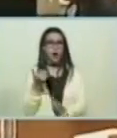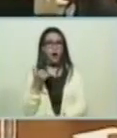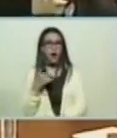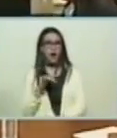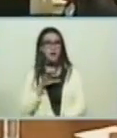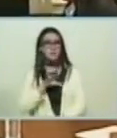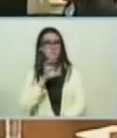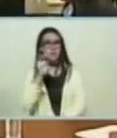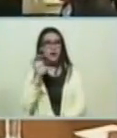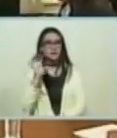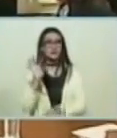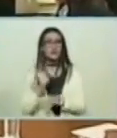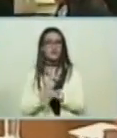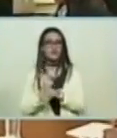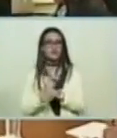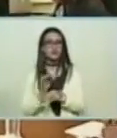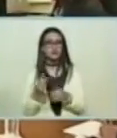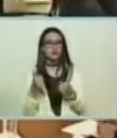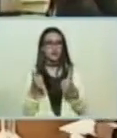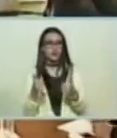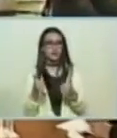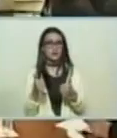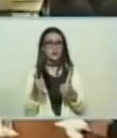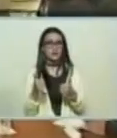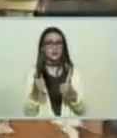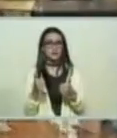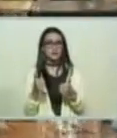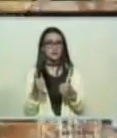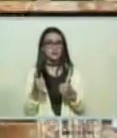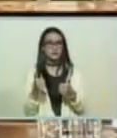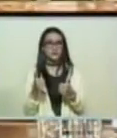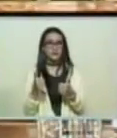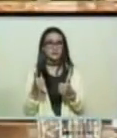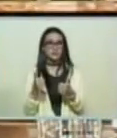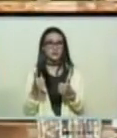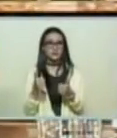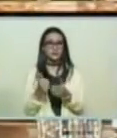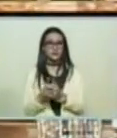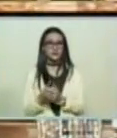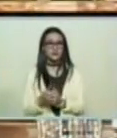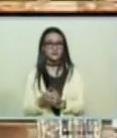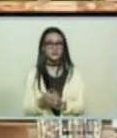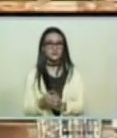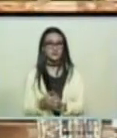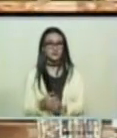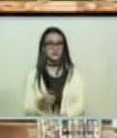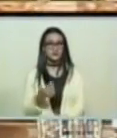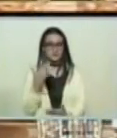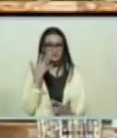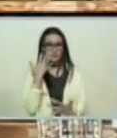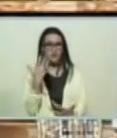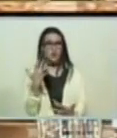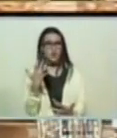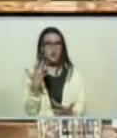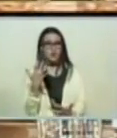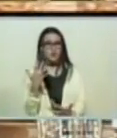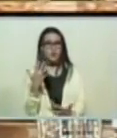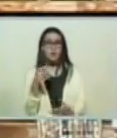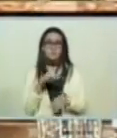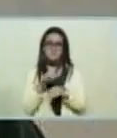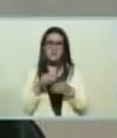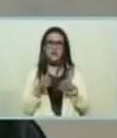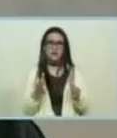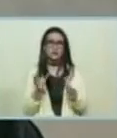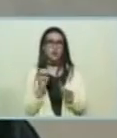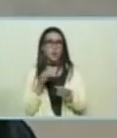donde funciona el régimen parlamentario, que es obligatorio ser diputado, ser parlamentario para poder ser ministro